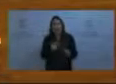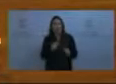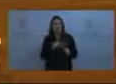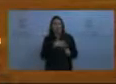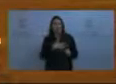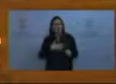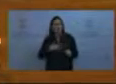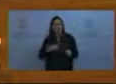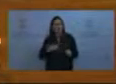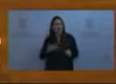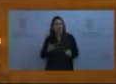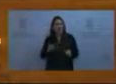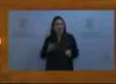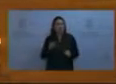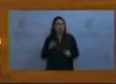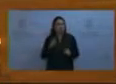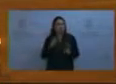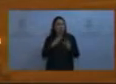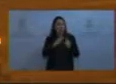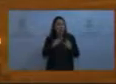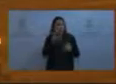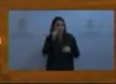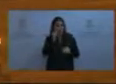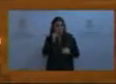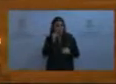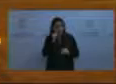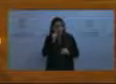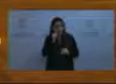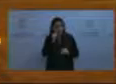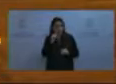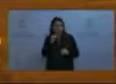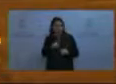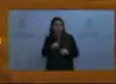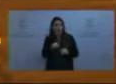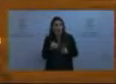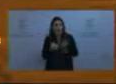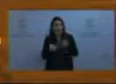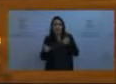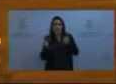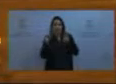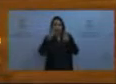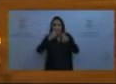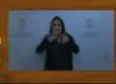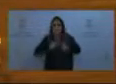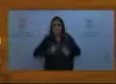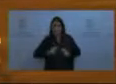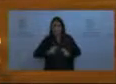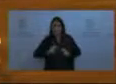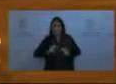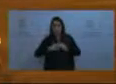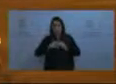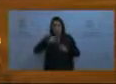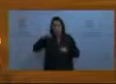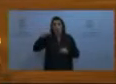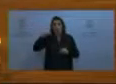hacer este inciso, en la Universidad de Oviedo se está desarrollando una línea de investigación por parte del doctor